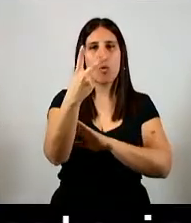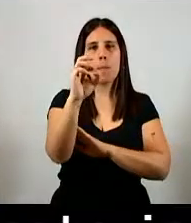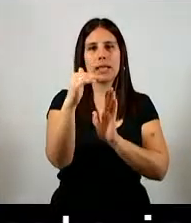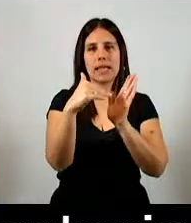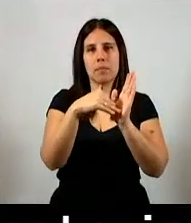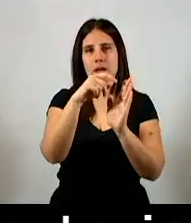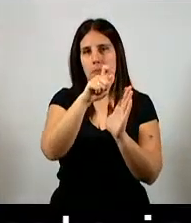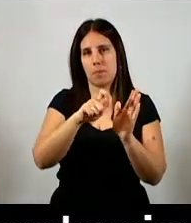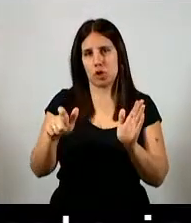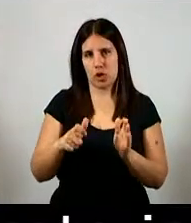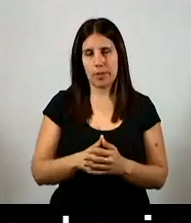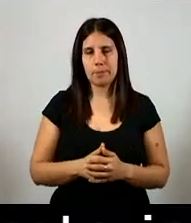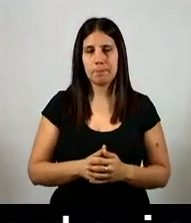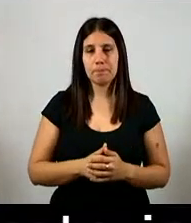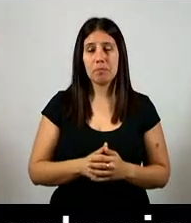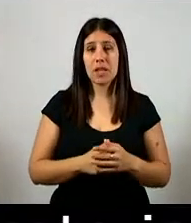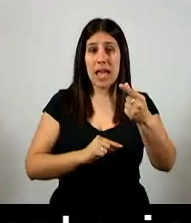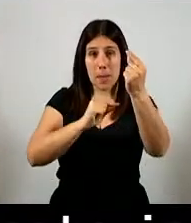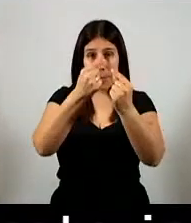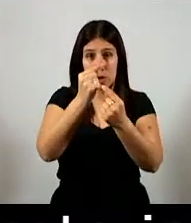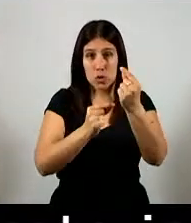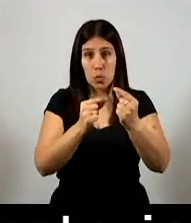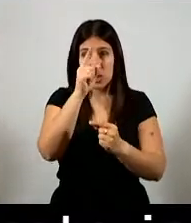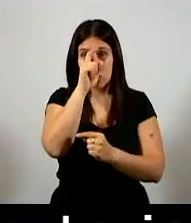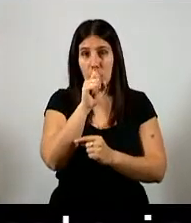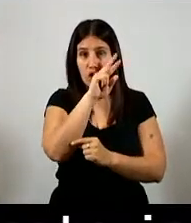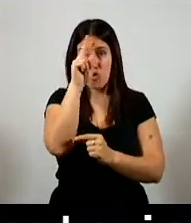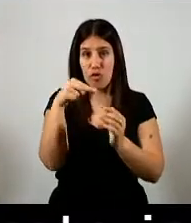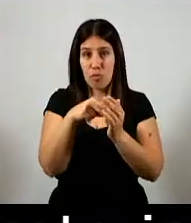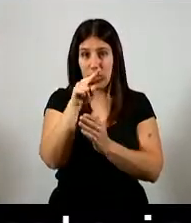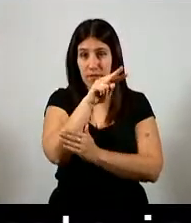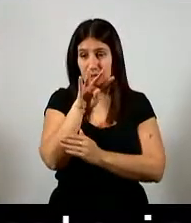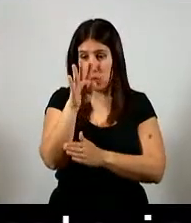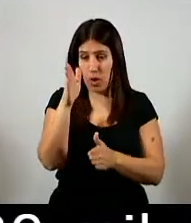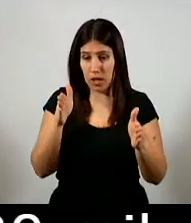habitantes. El presupuesto para el 2024 es de